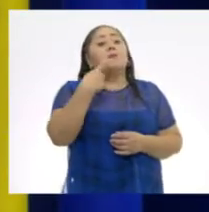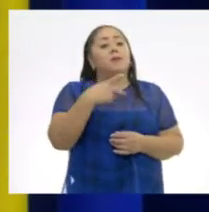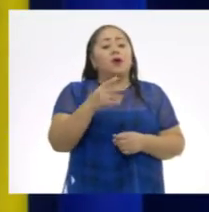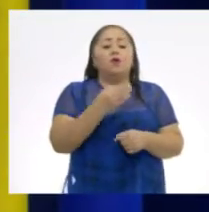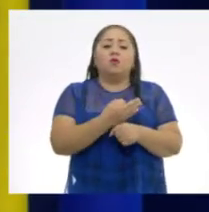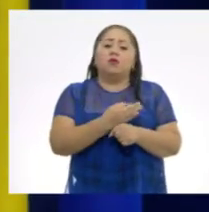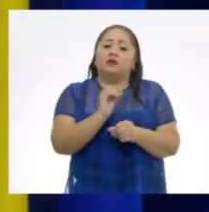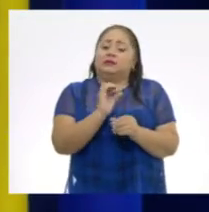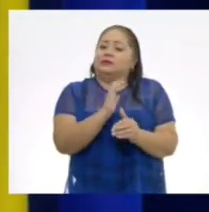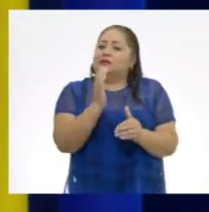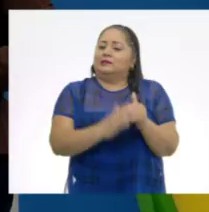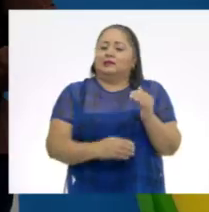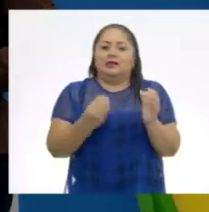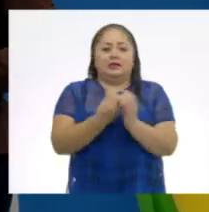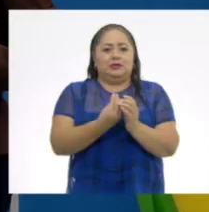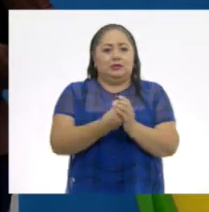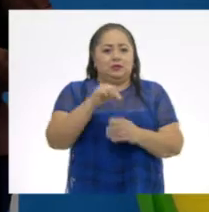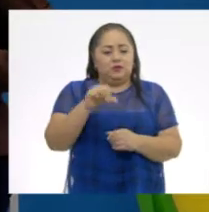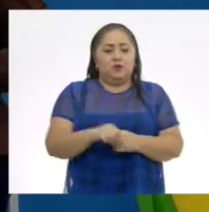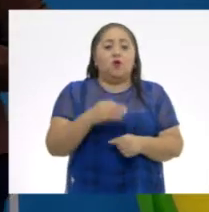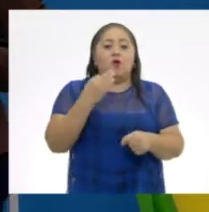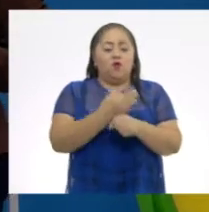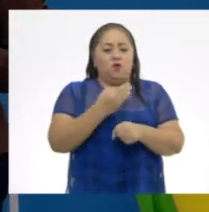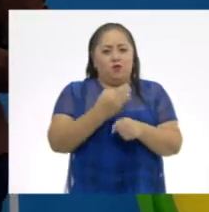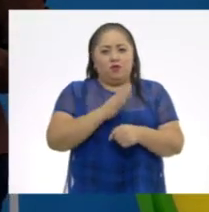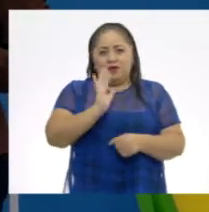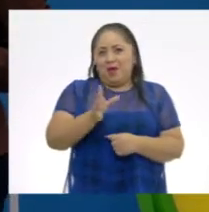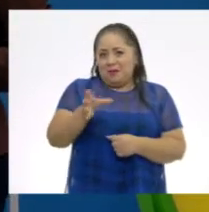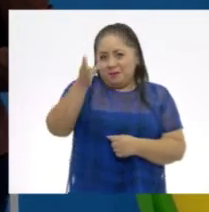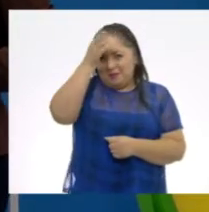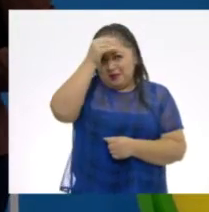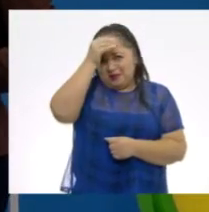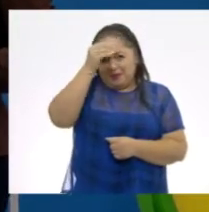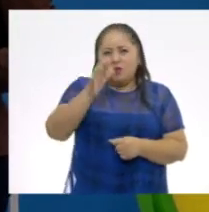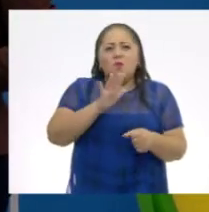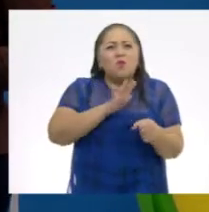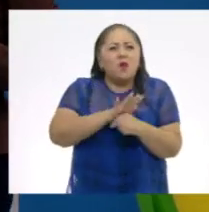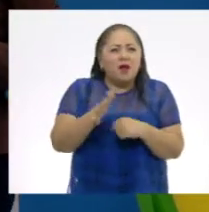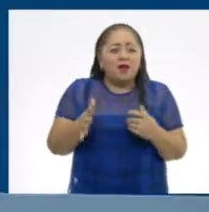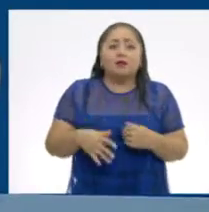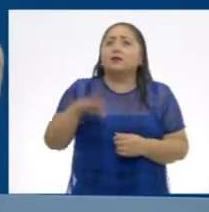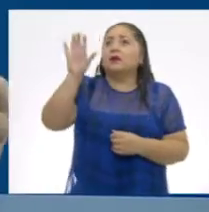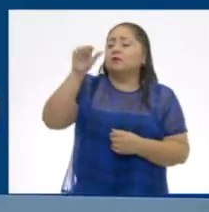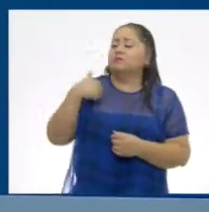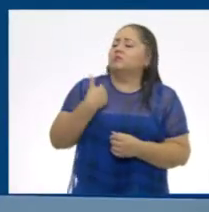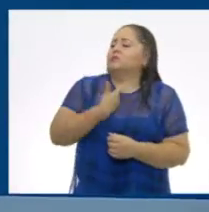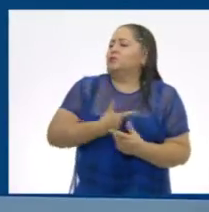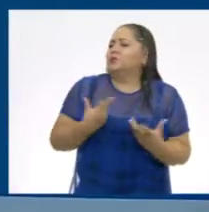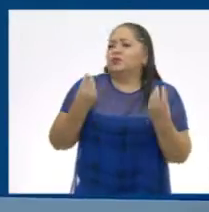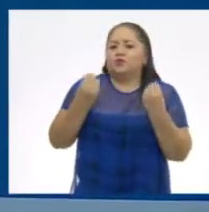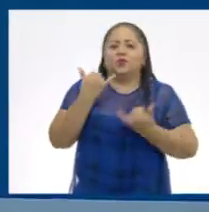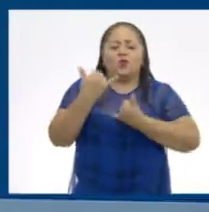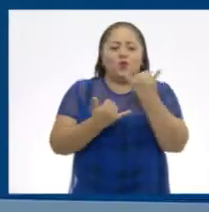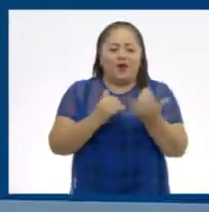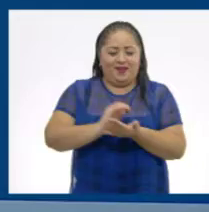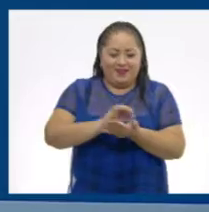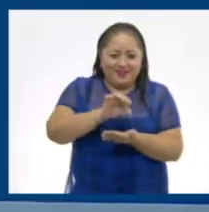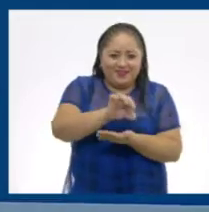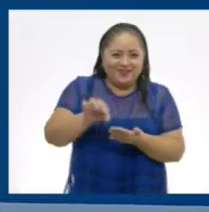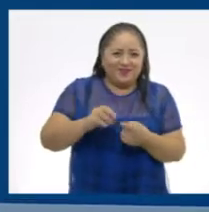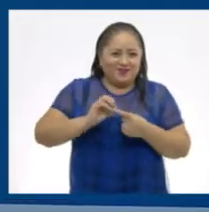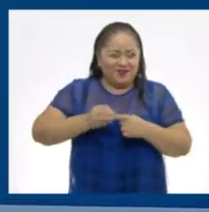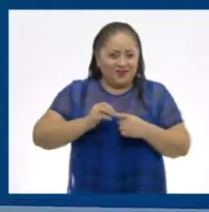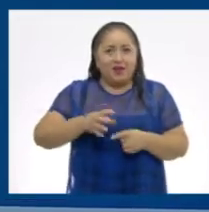por terminar nuestra clase de hoy. Recuperamos lo que hemos aprendido, por favor. Ay, a mí me gustó mucho jugar a la lotería,